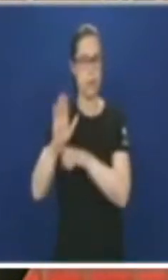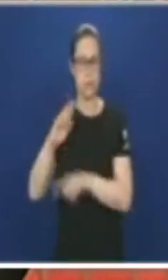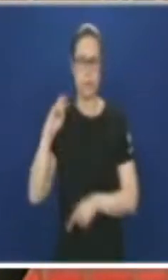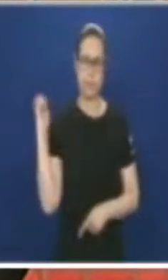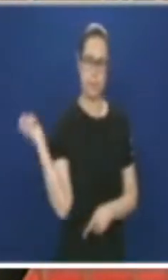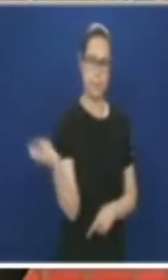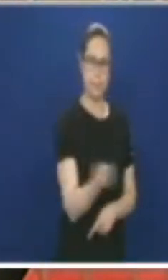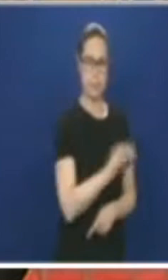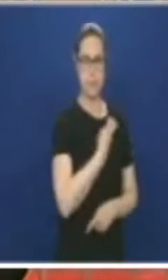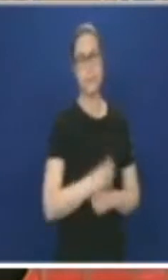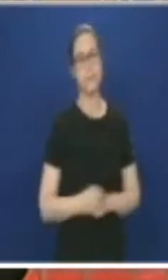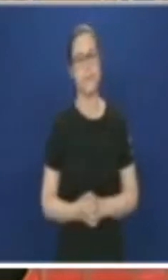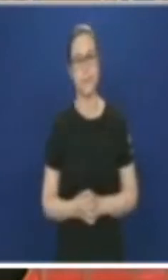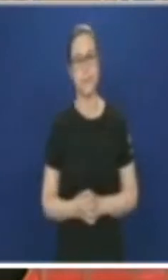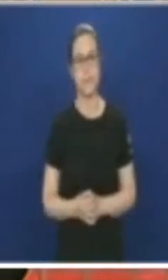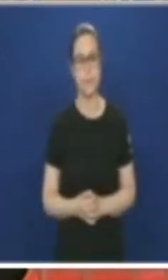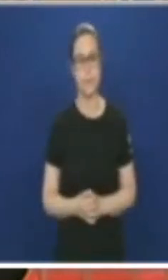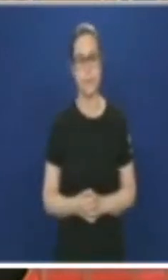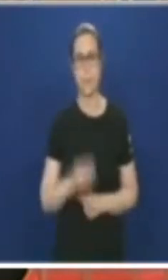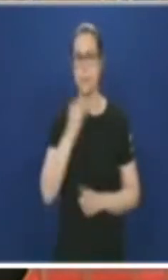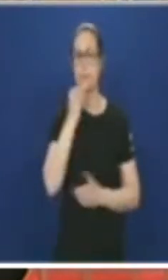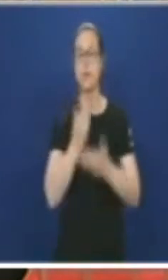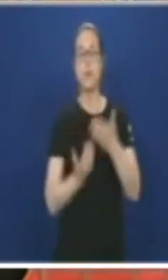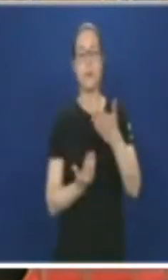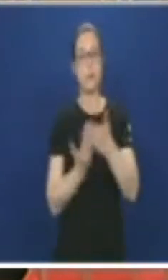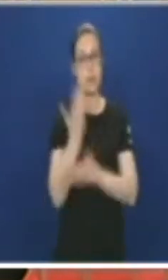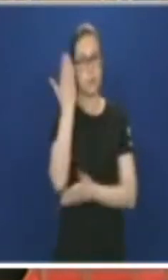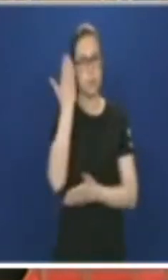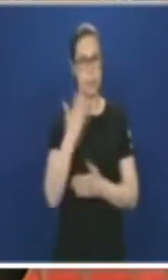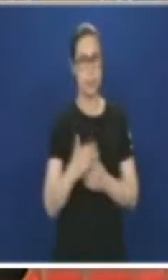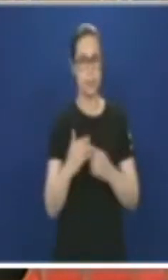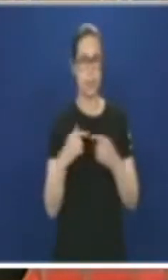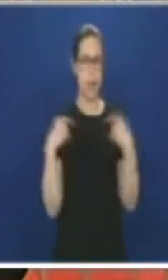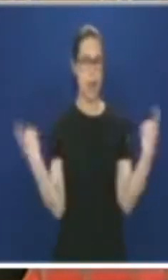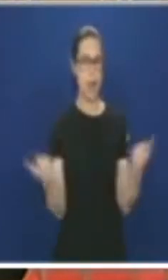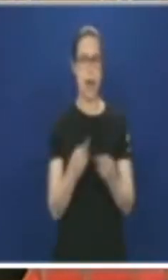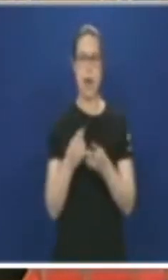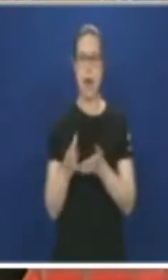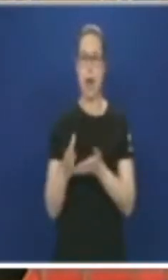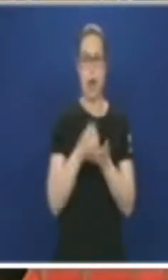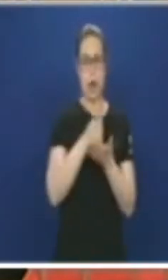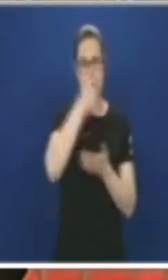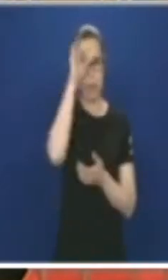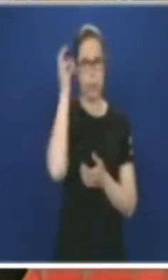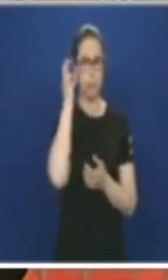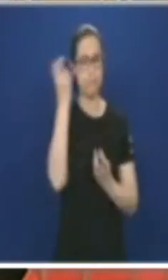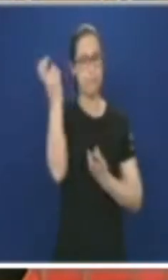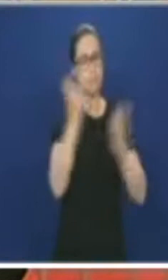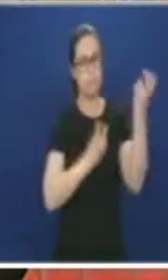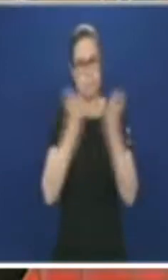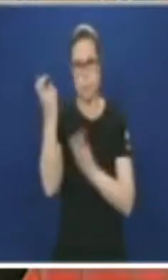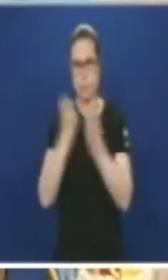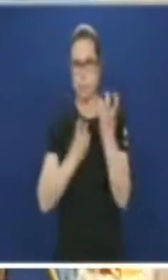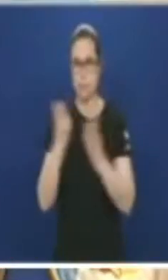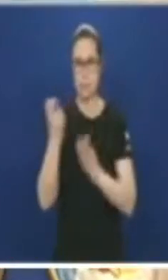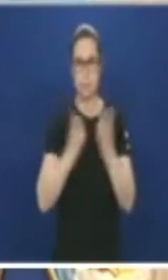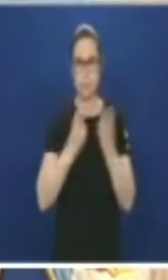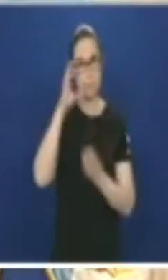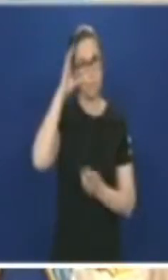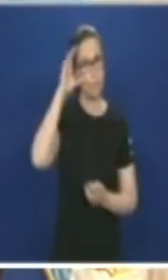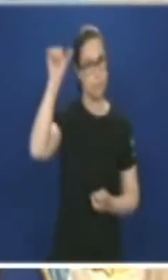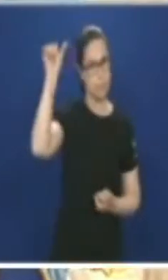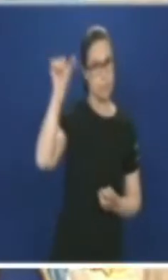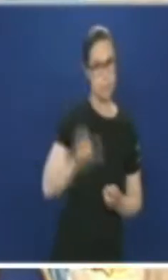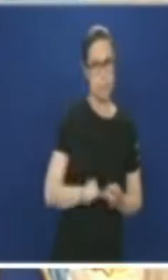señoras e señores. Bo día a todas e todos e moitas grazas por nos acompañaren na entrega